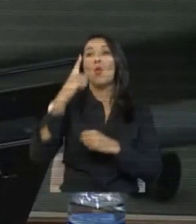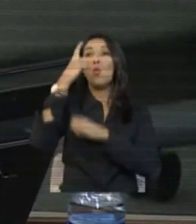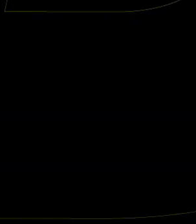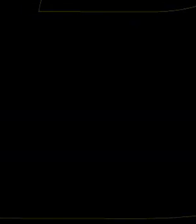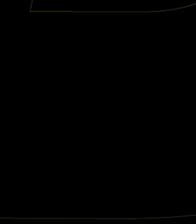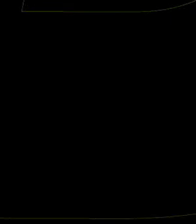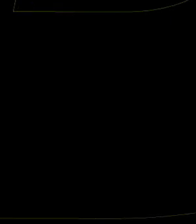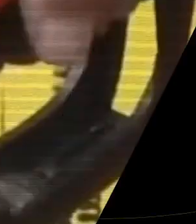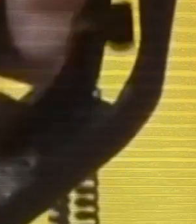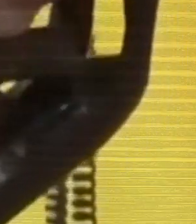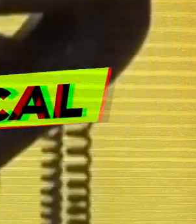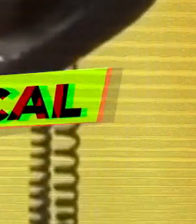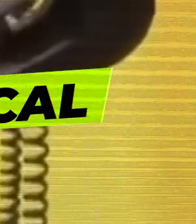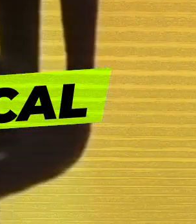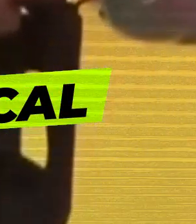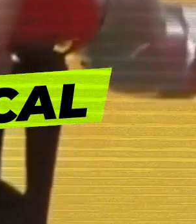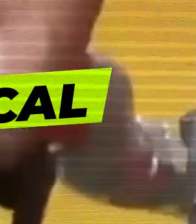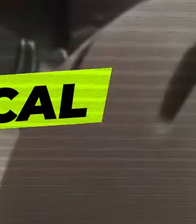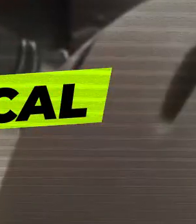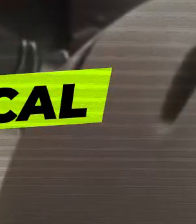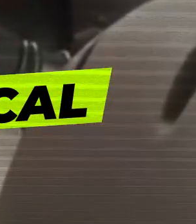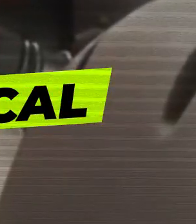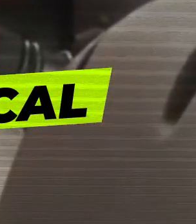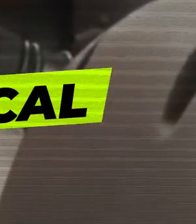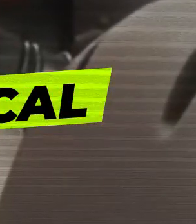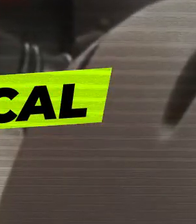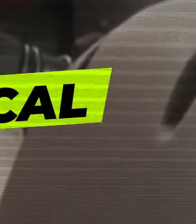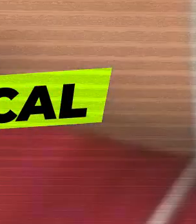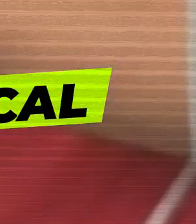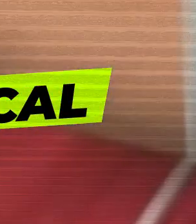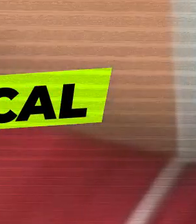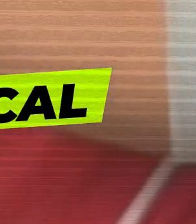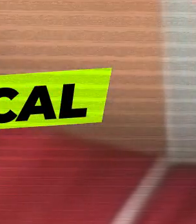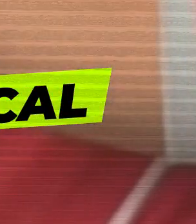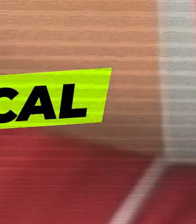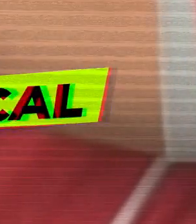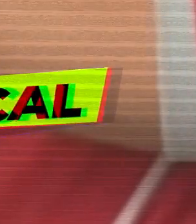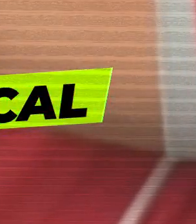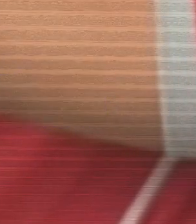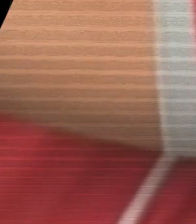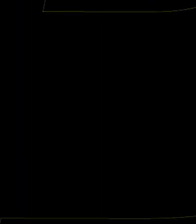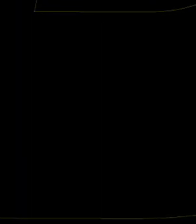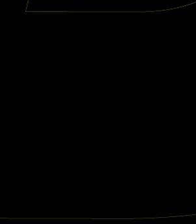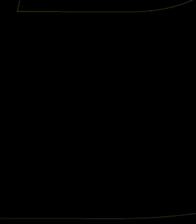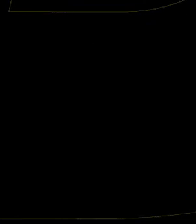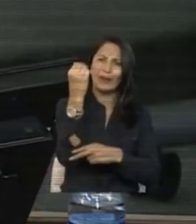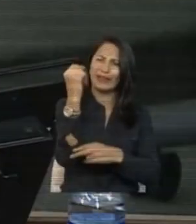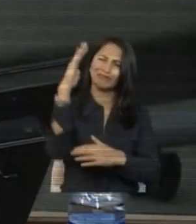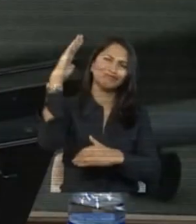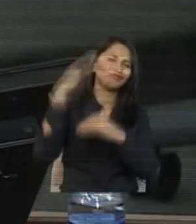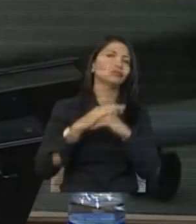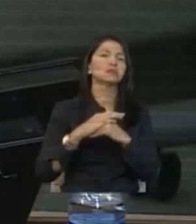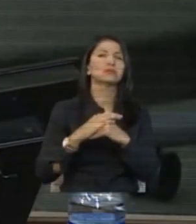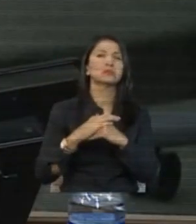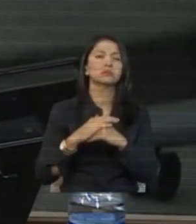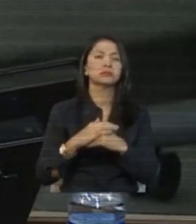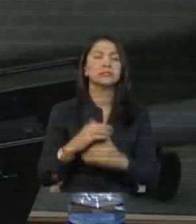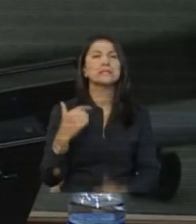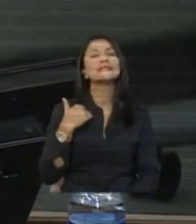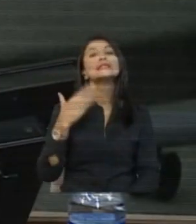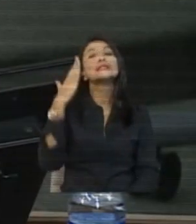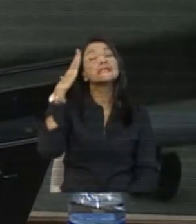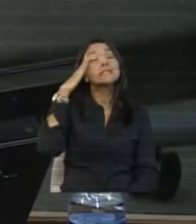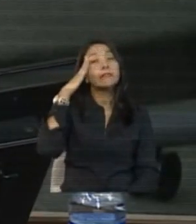anuales. Eso es claro. Es claro el hueco fiscal que hay, pero también tengo